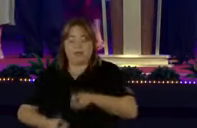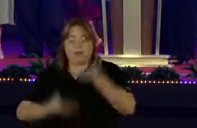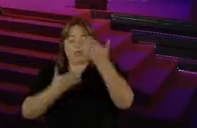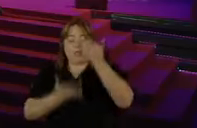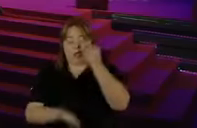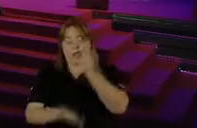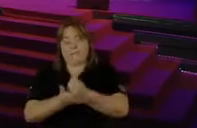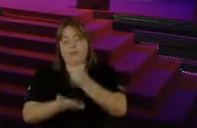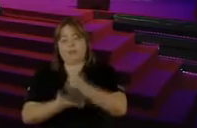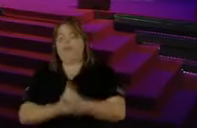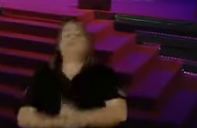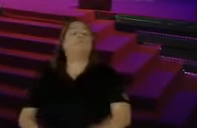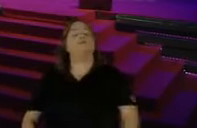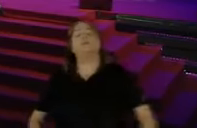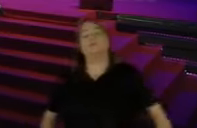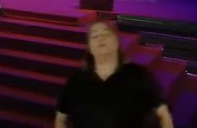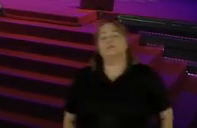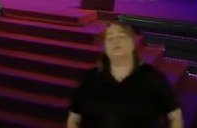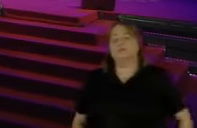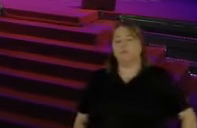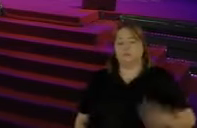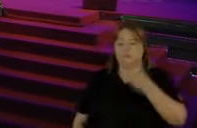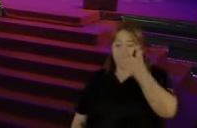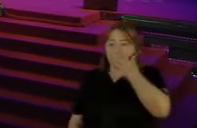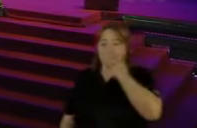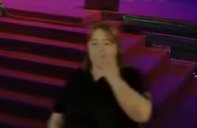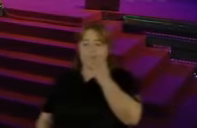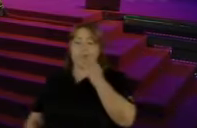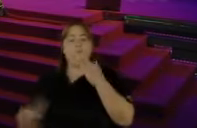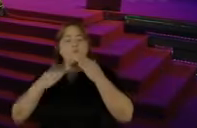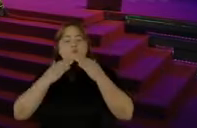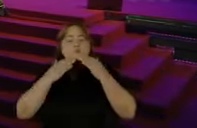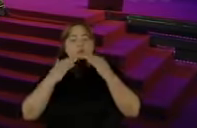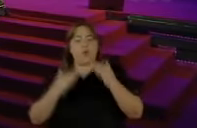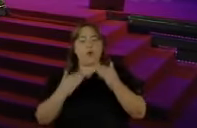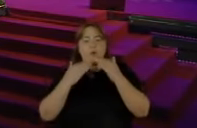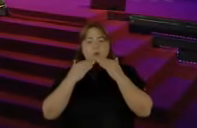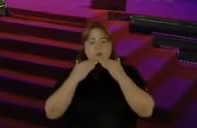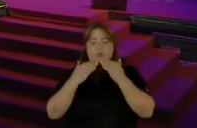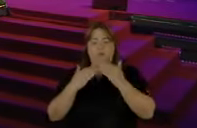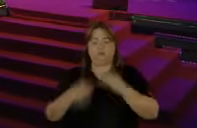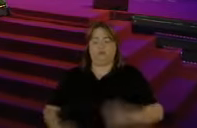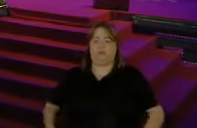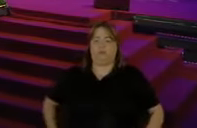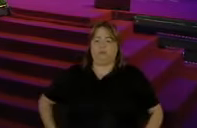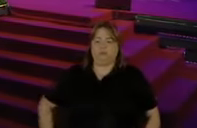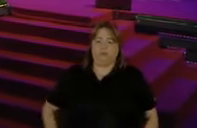Denle un aplauso al Señor por ellos. Qué bueno.